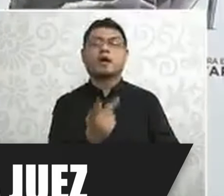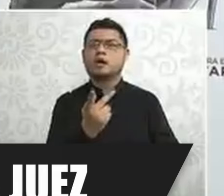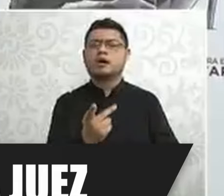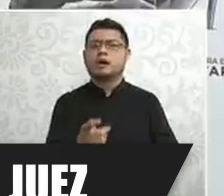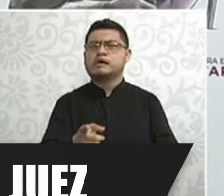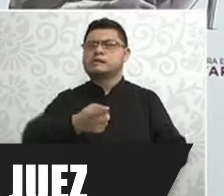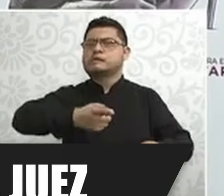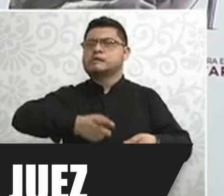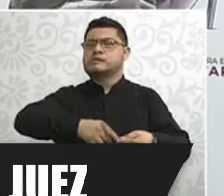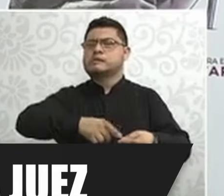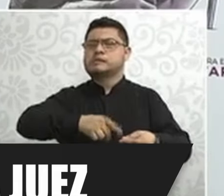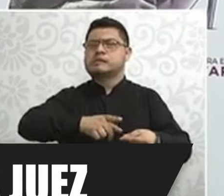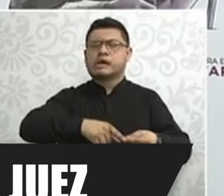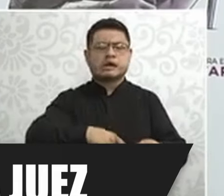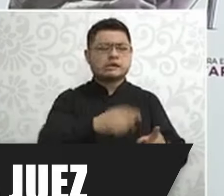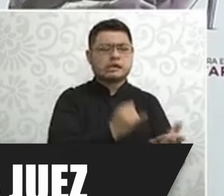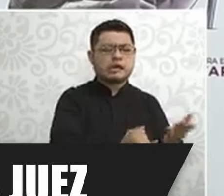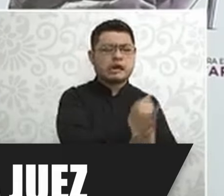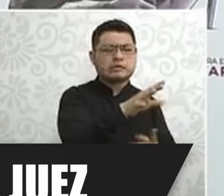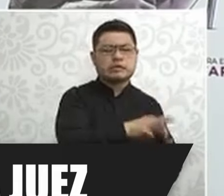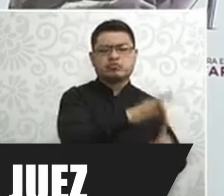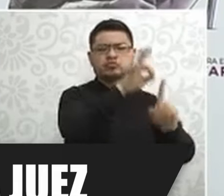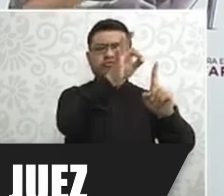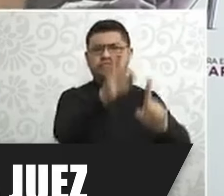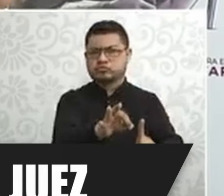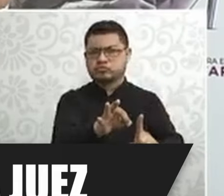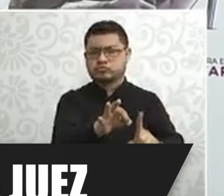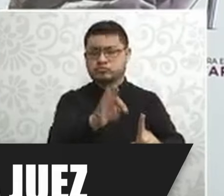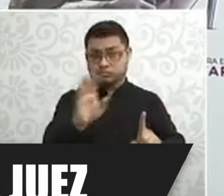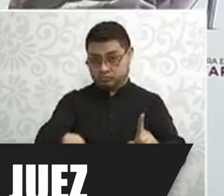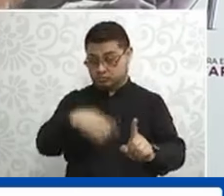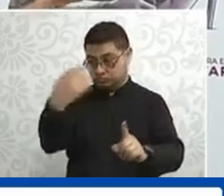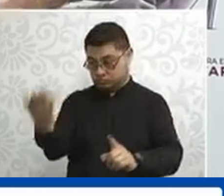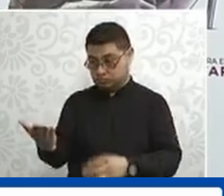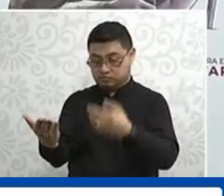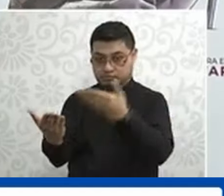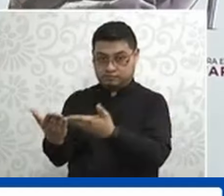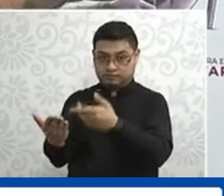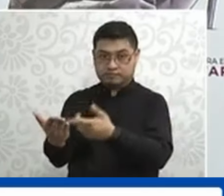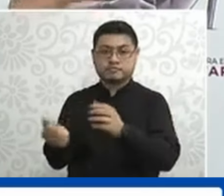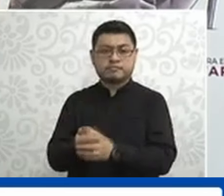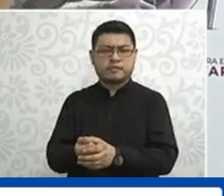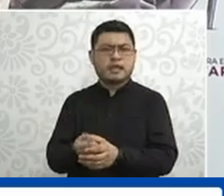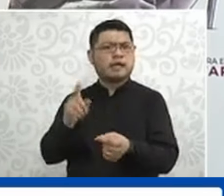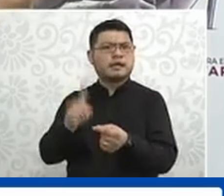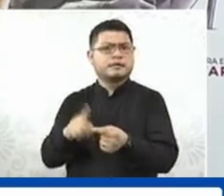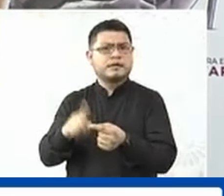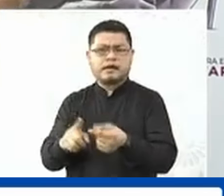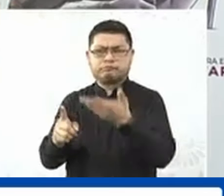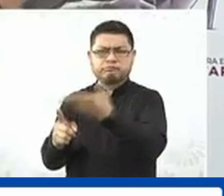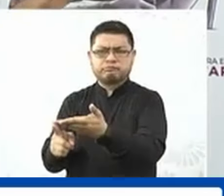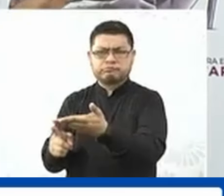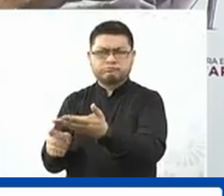los ministros los debe elegir el Senado de la República? Y la otra, ¿quién cree que a las y los ministros los debe elegir